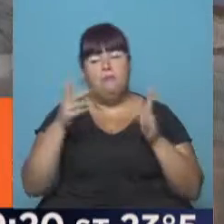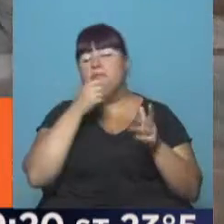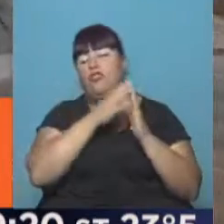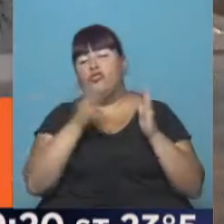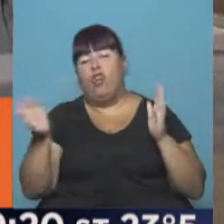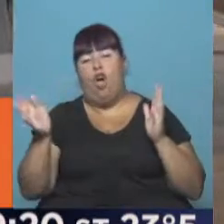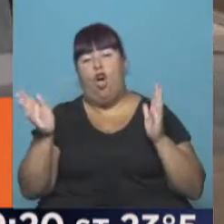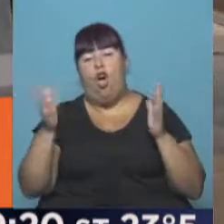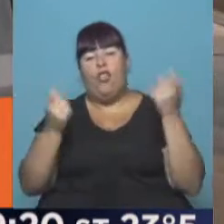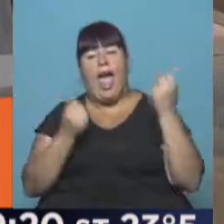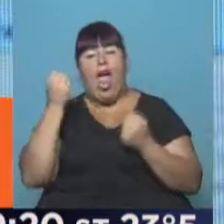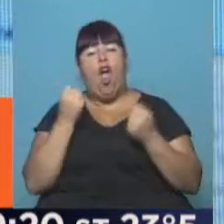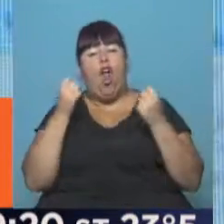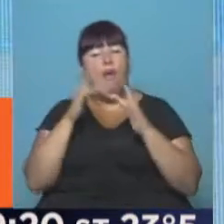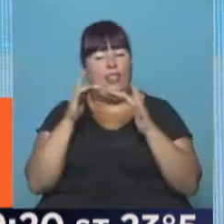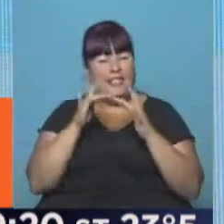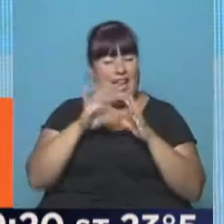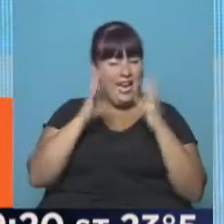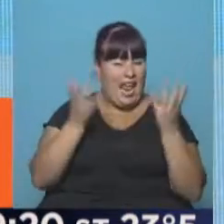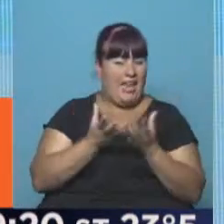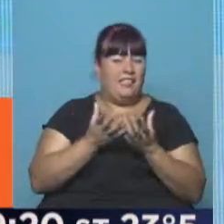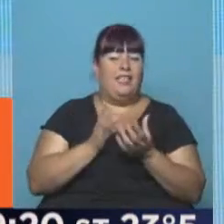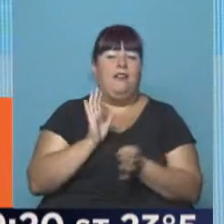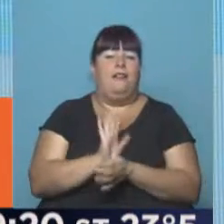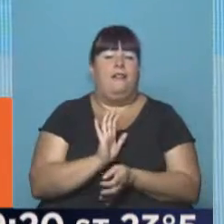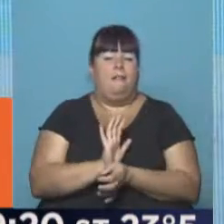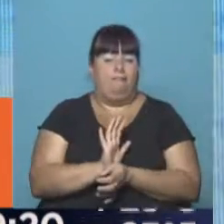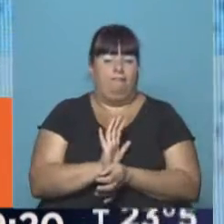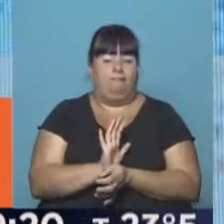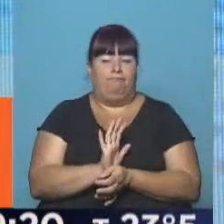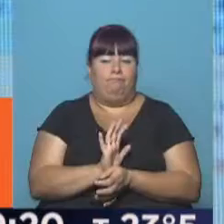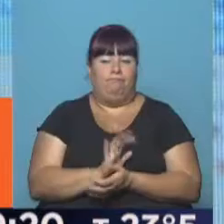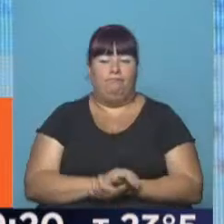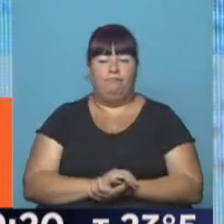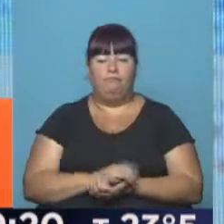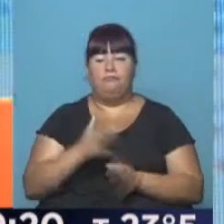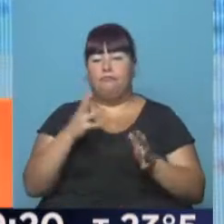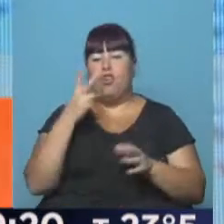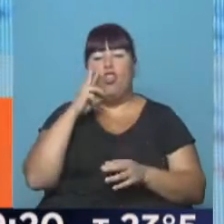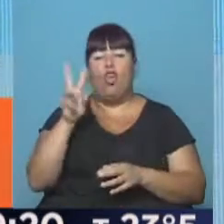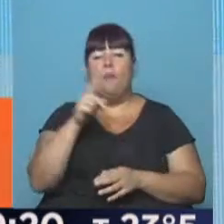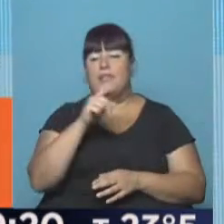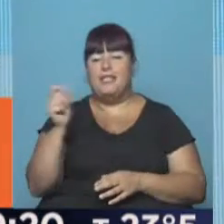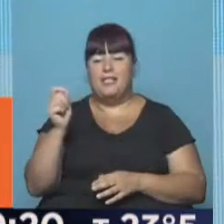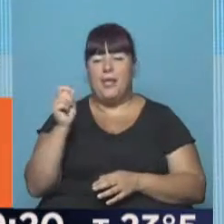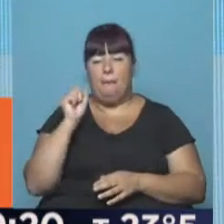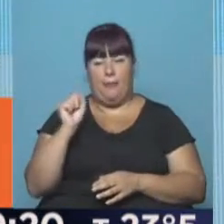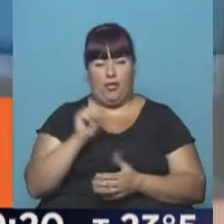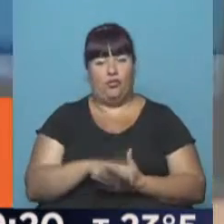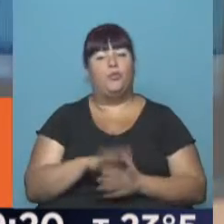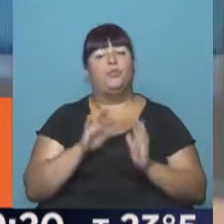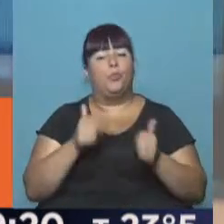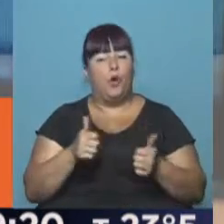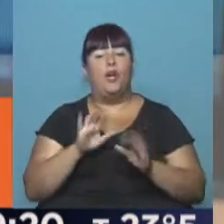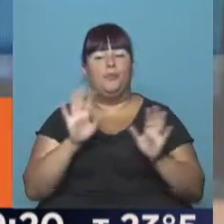toda la economía digital digamos que son es aproximadamente de 2 mil 100 pesos bueno